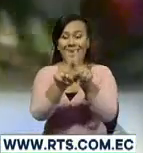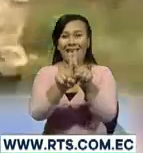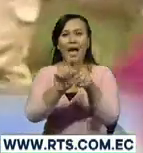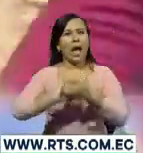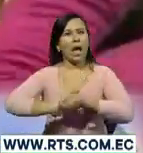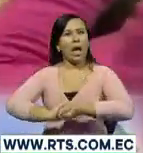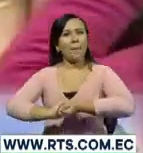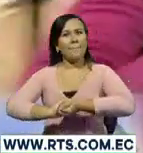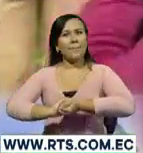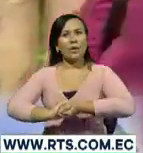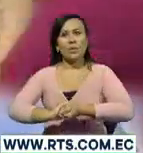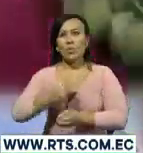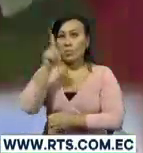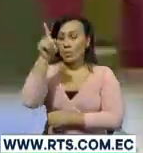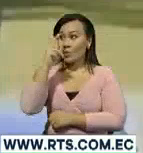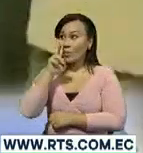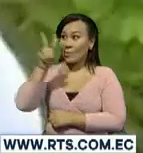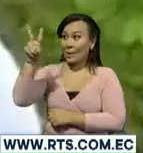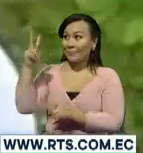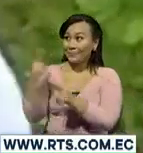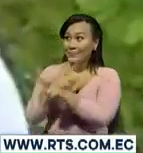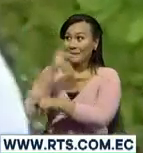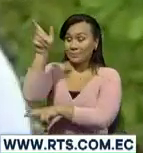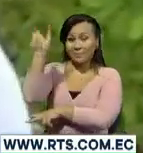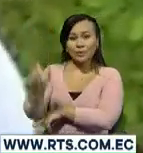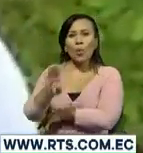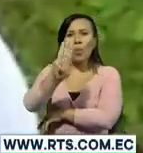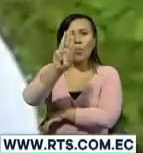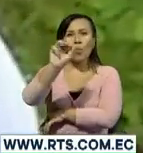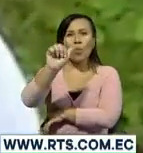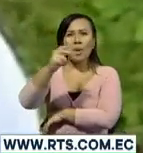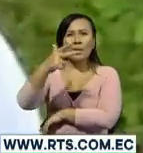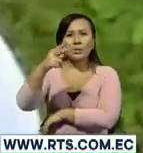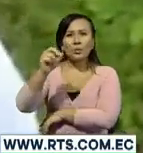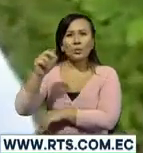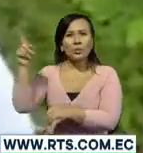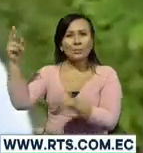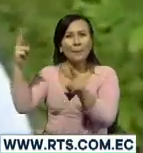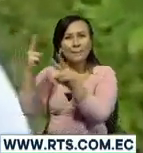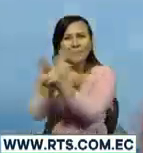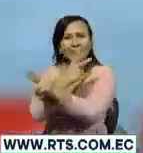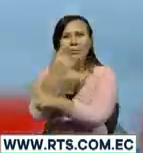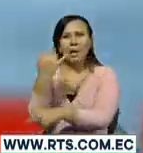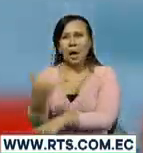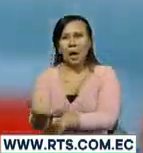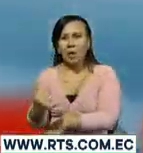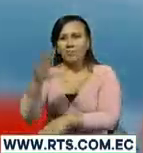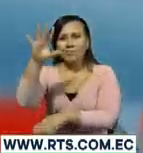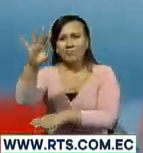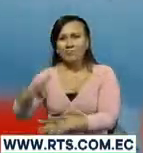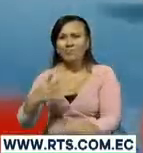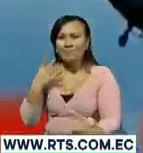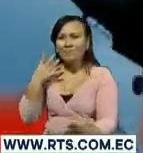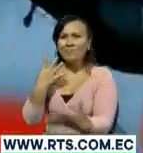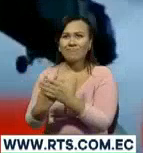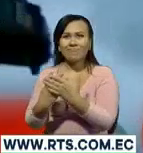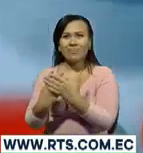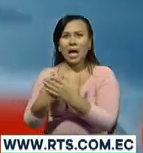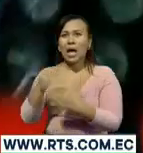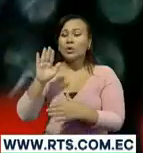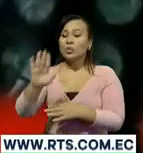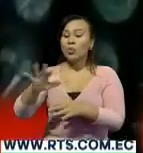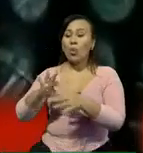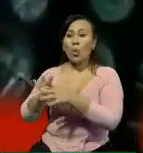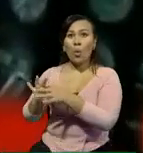Ariza Labernaza, conocido como alias Guacho, cabecilla de la disidencia de las FARC, Oliver Sinisterra. Olaya fue detenido durante un operativo